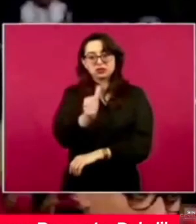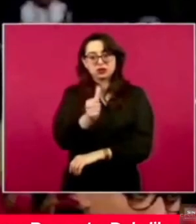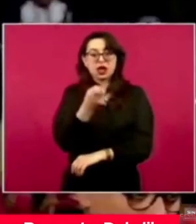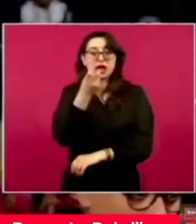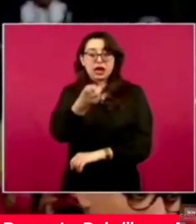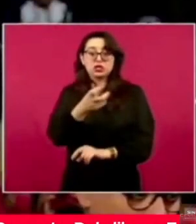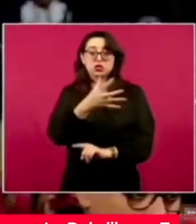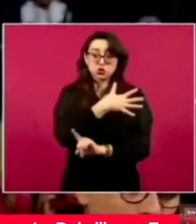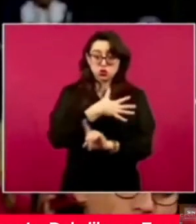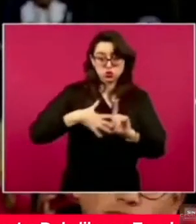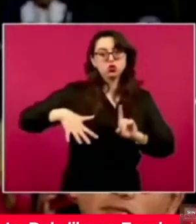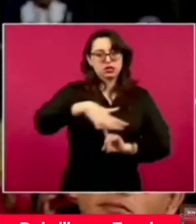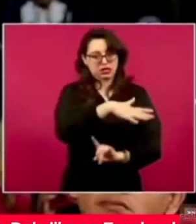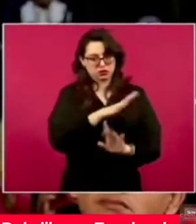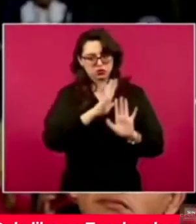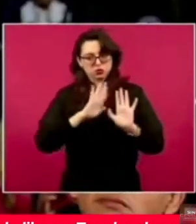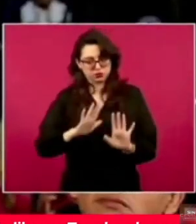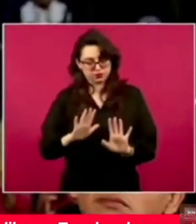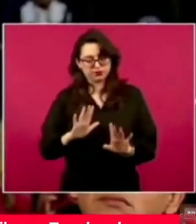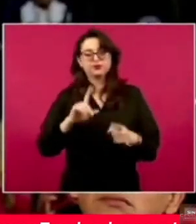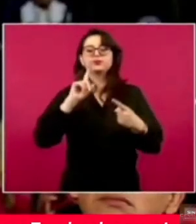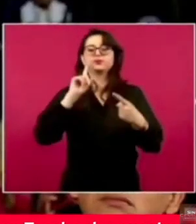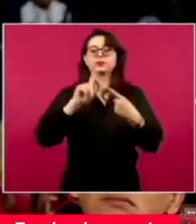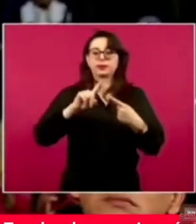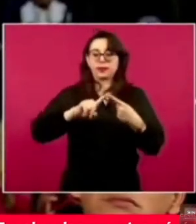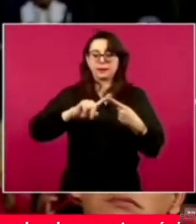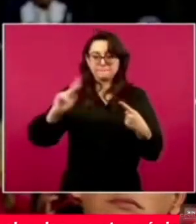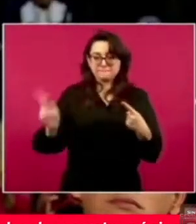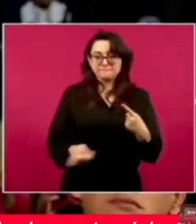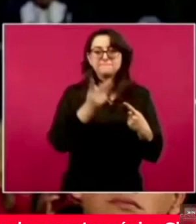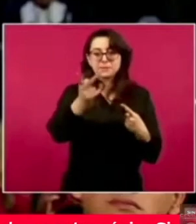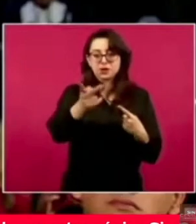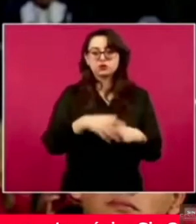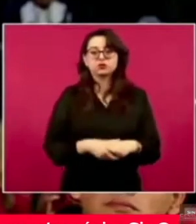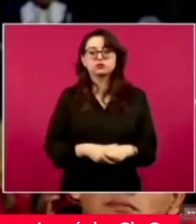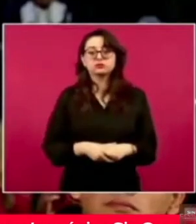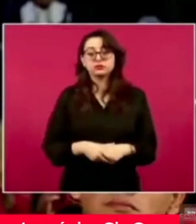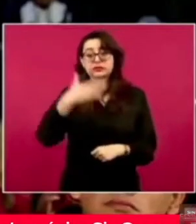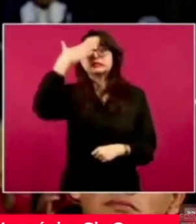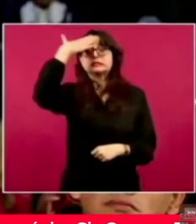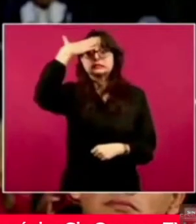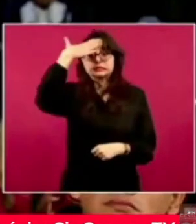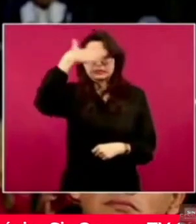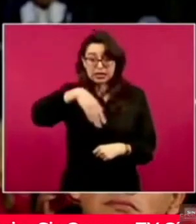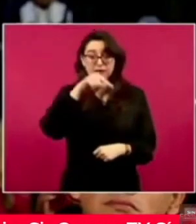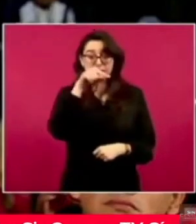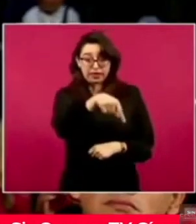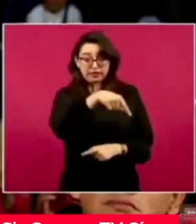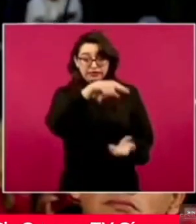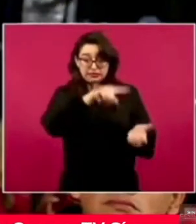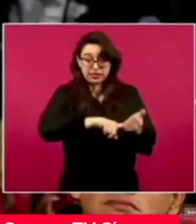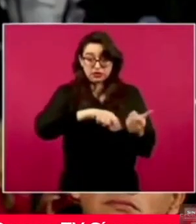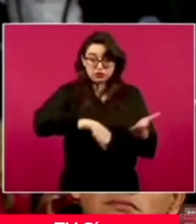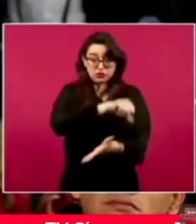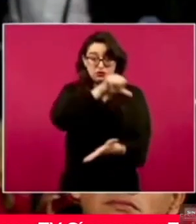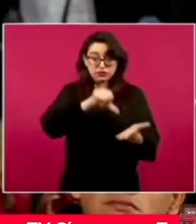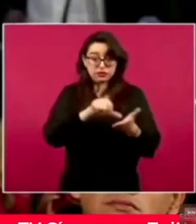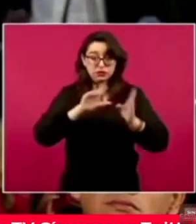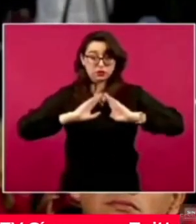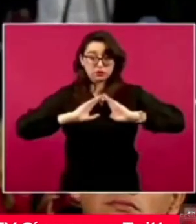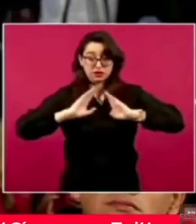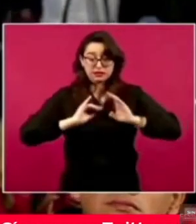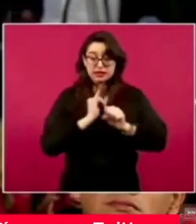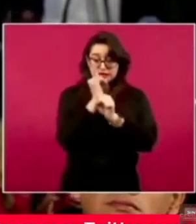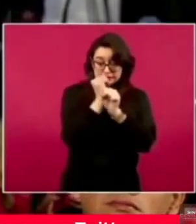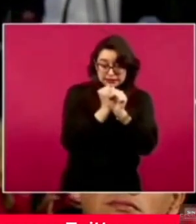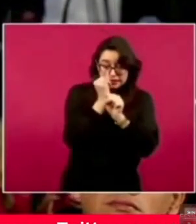de aquí las preguntas. ¿Usted sabía sobre la existencia y las actividades de este Centro Militar de